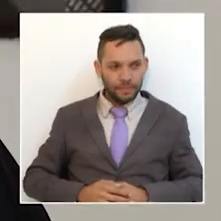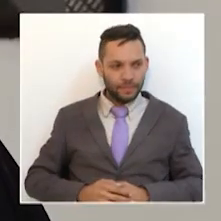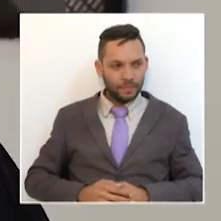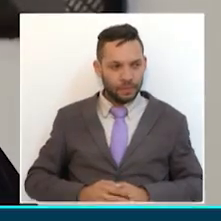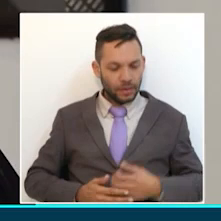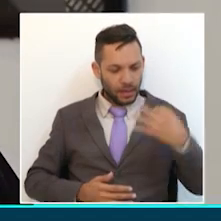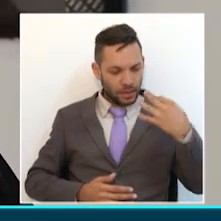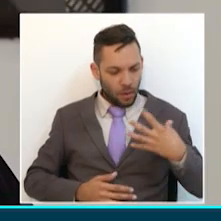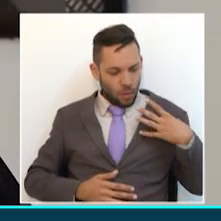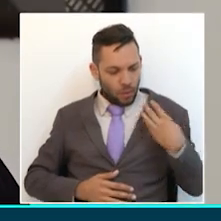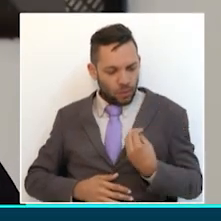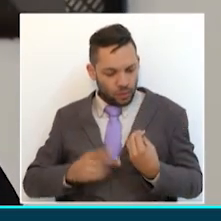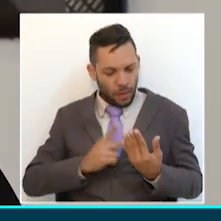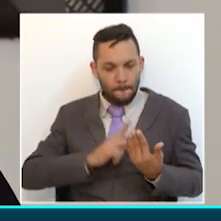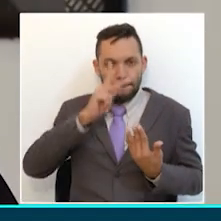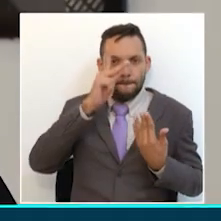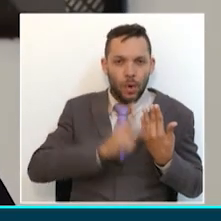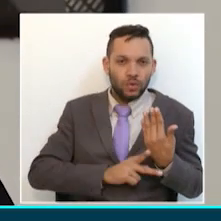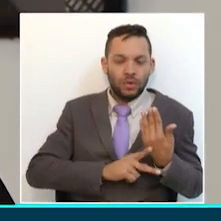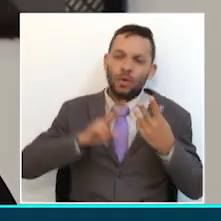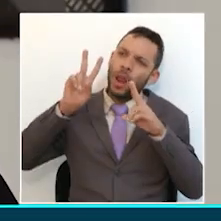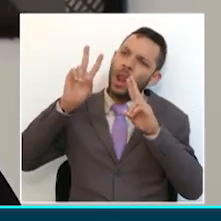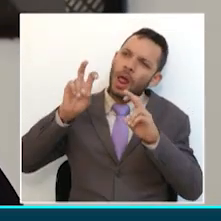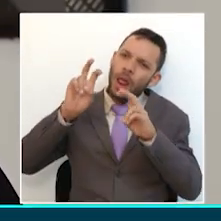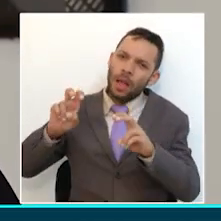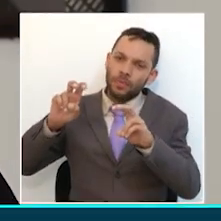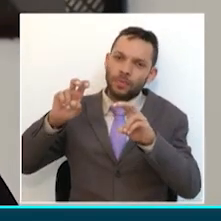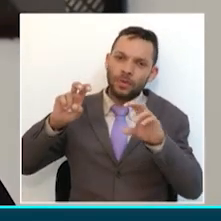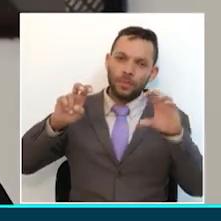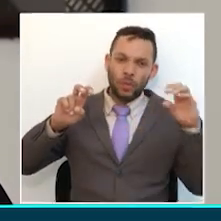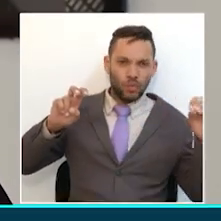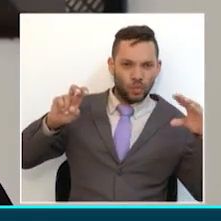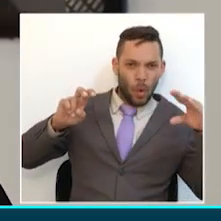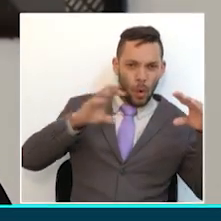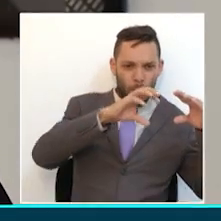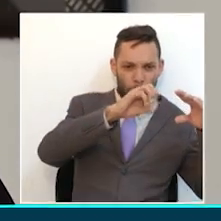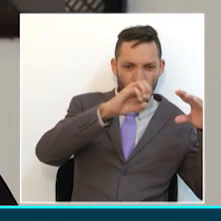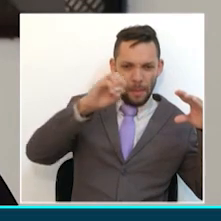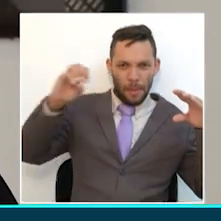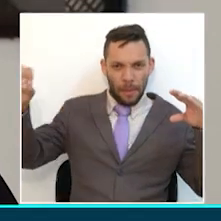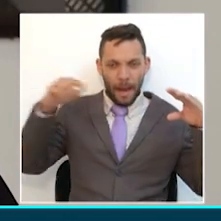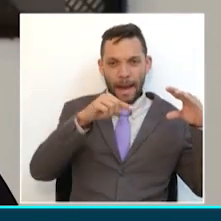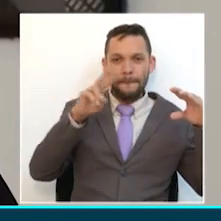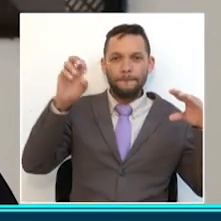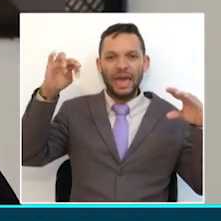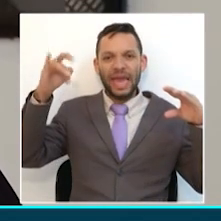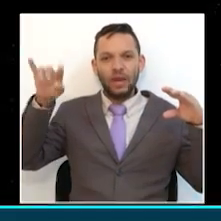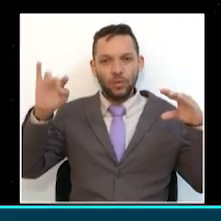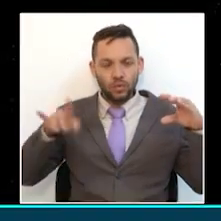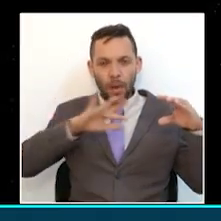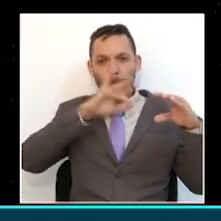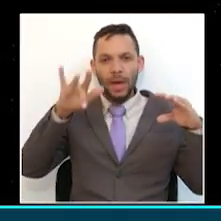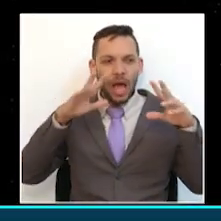Citerion es un proyecto de exploración a Venus basado en 3 tipos diferentes de aeronaves: orbitador, mothership y